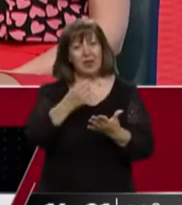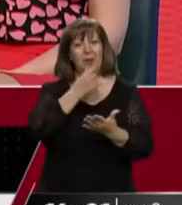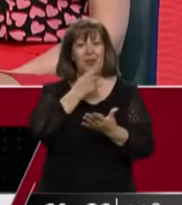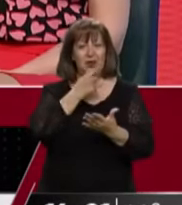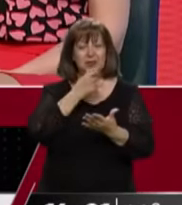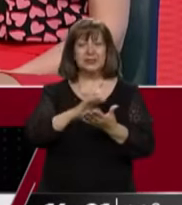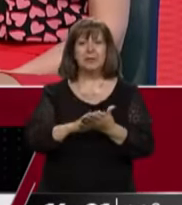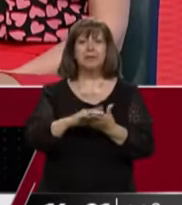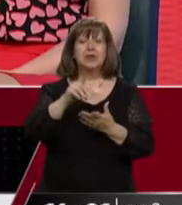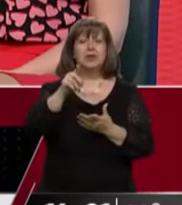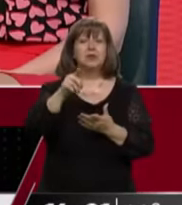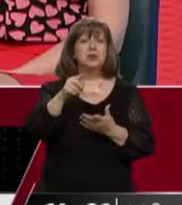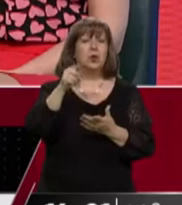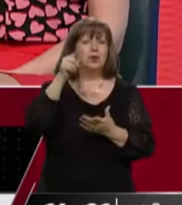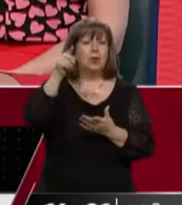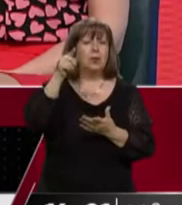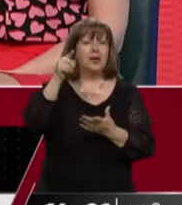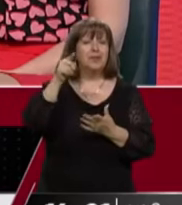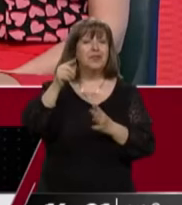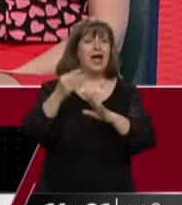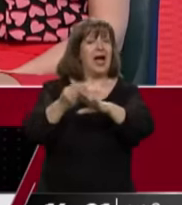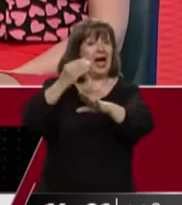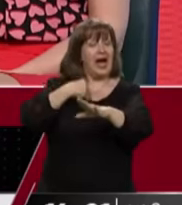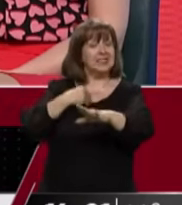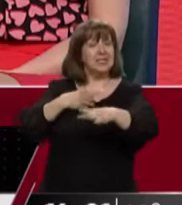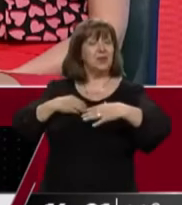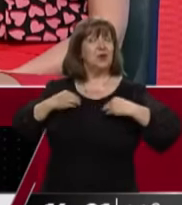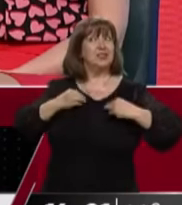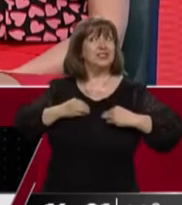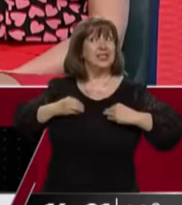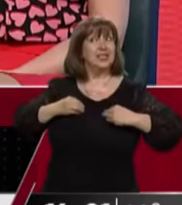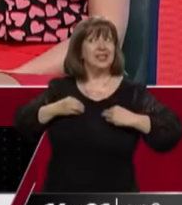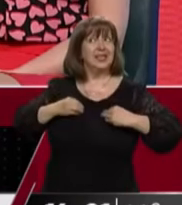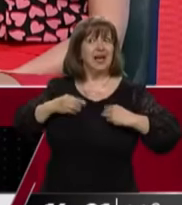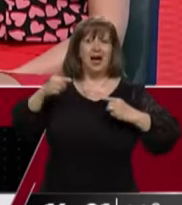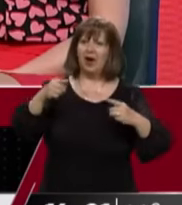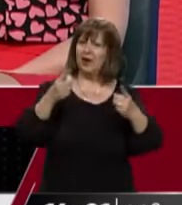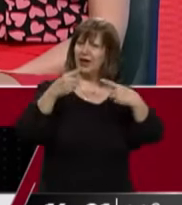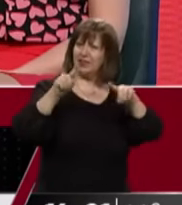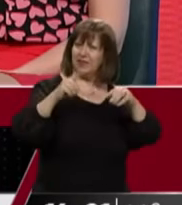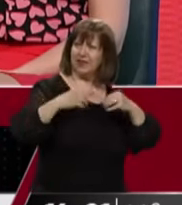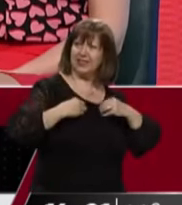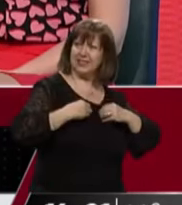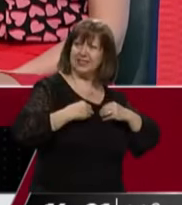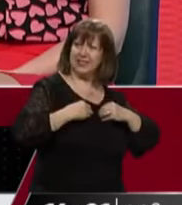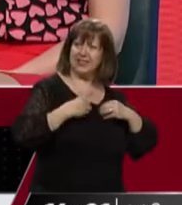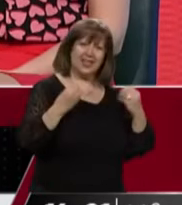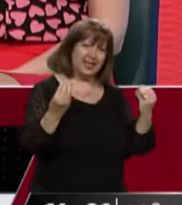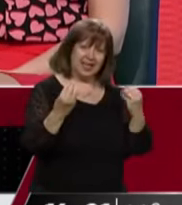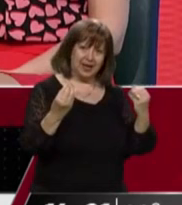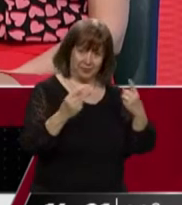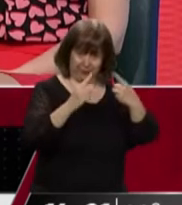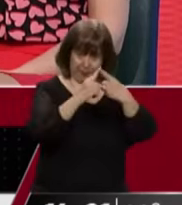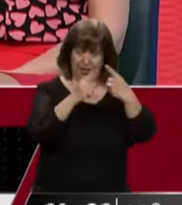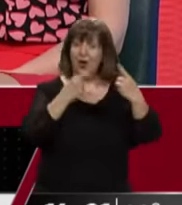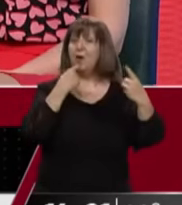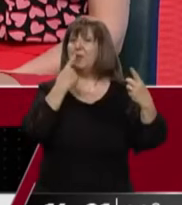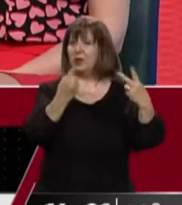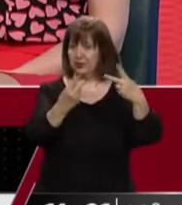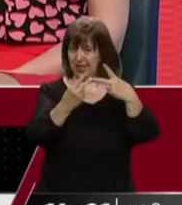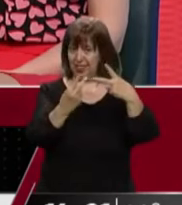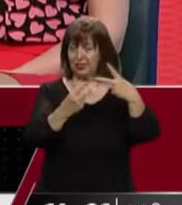Argentina. ¿Qué ves vos de distinto antes de irte y ahora? ¿Qué sentís distinto en tu cuerpo? Y a partir de esto, una pregunta más que sumo